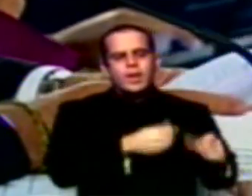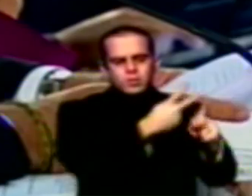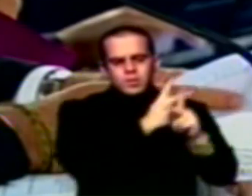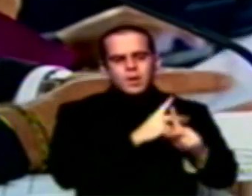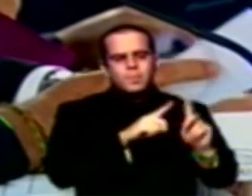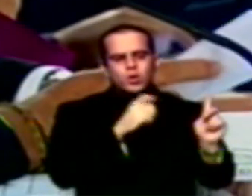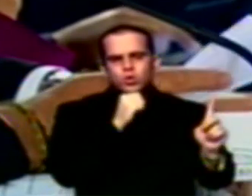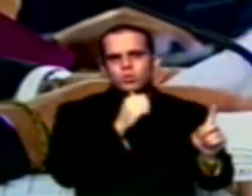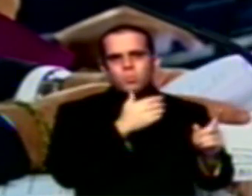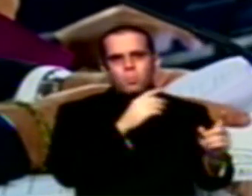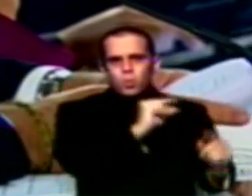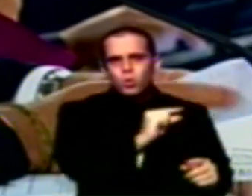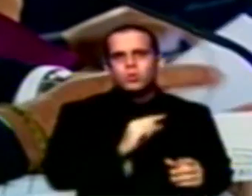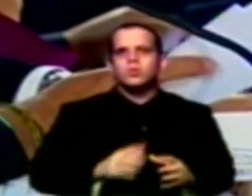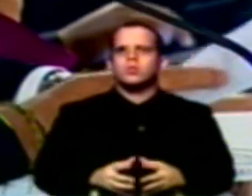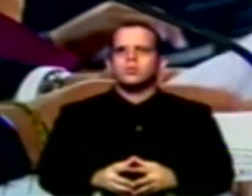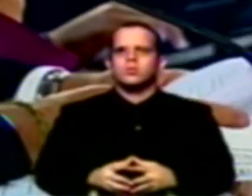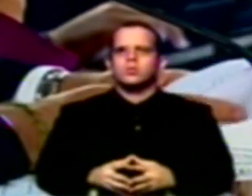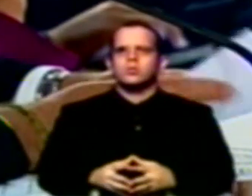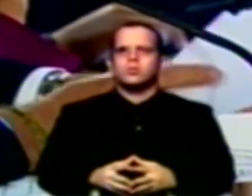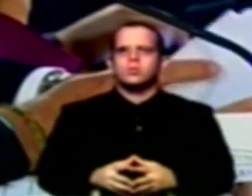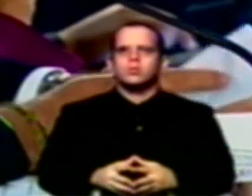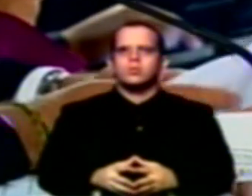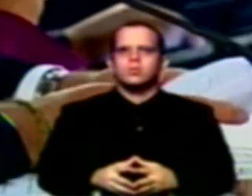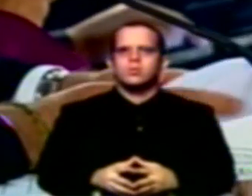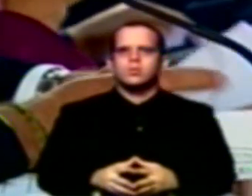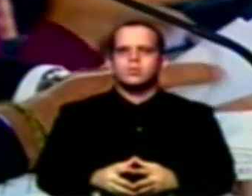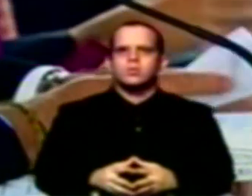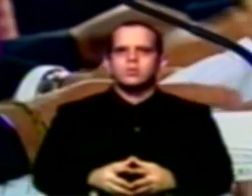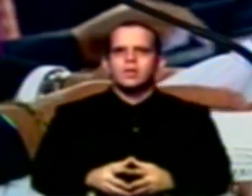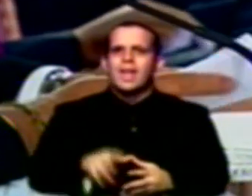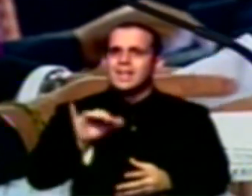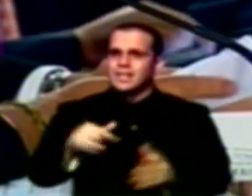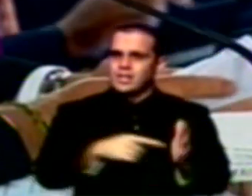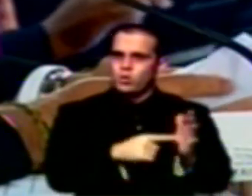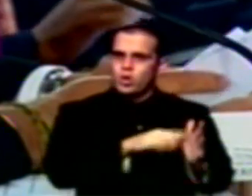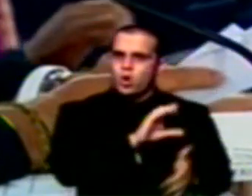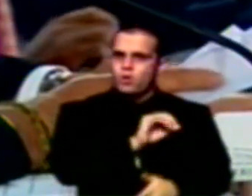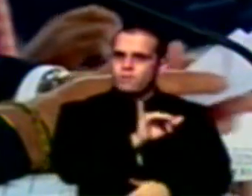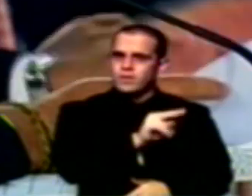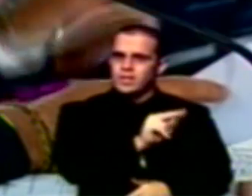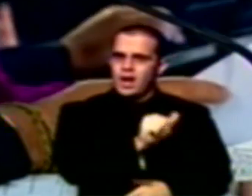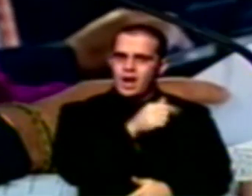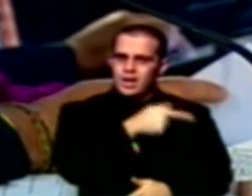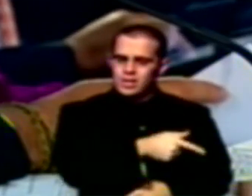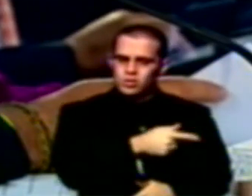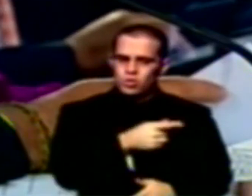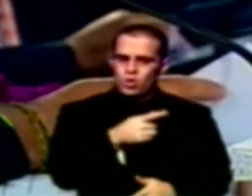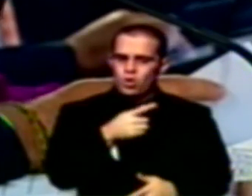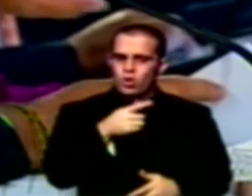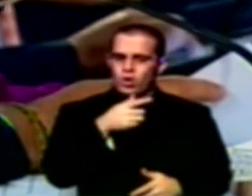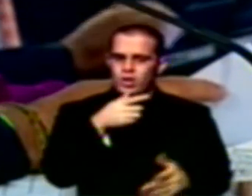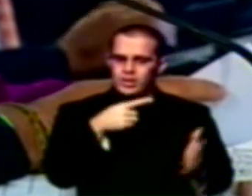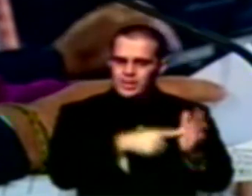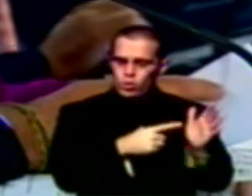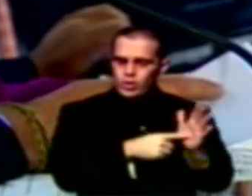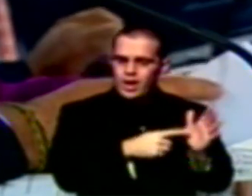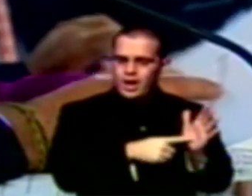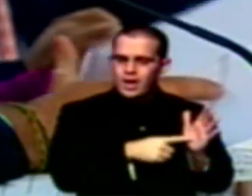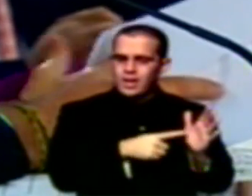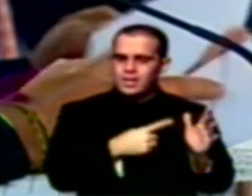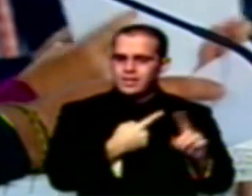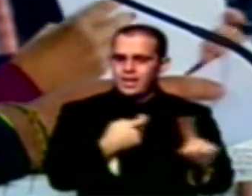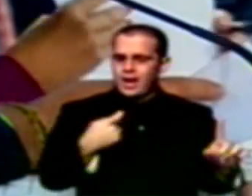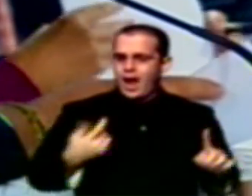pasada administración. Puede haber parte de eso en esos 30 mil millones. Pero no necesariamente toda, porque aunque entra ahí, se busca de otra fuente que